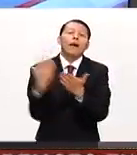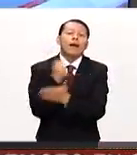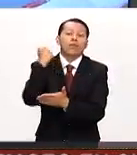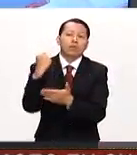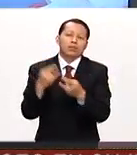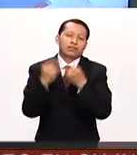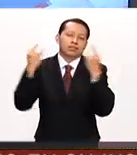este deporte 20 20 21 22